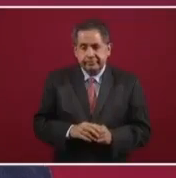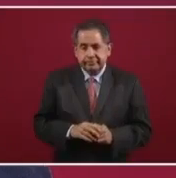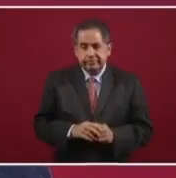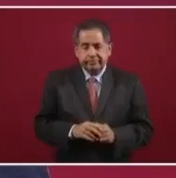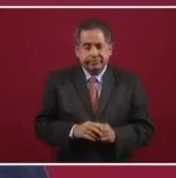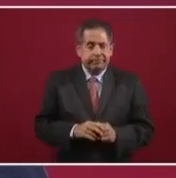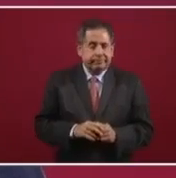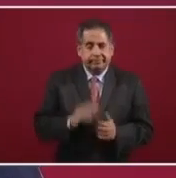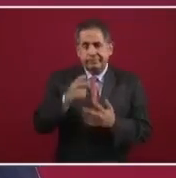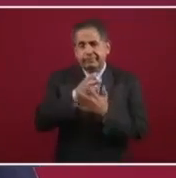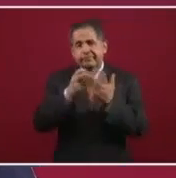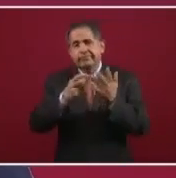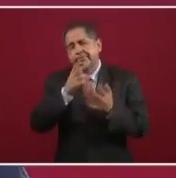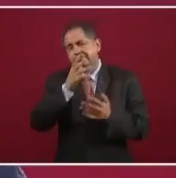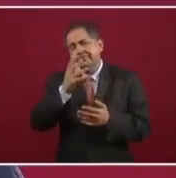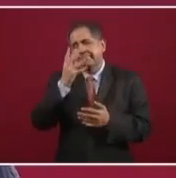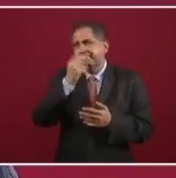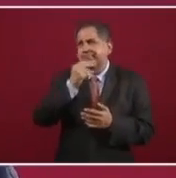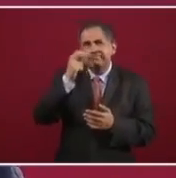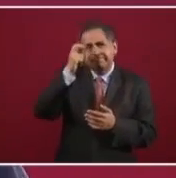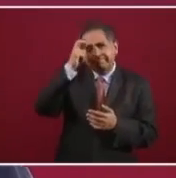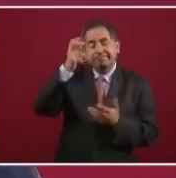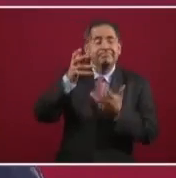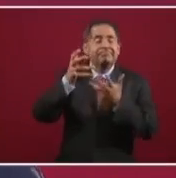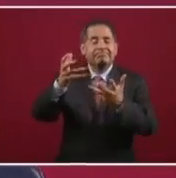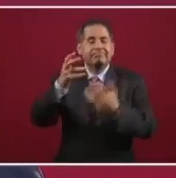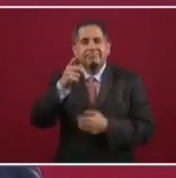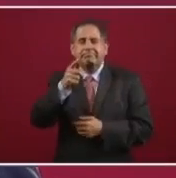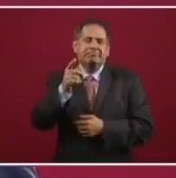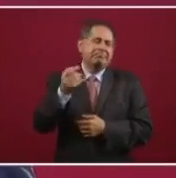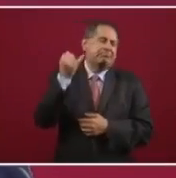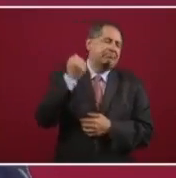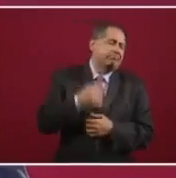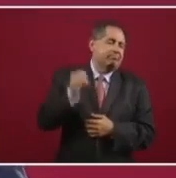son buenos deseos, esa es una ingenuidad.